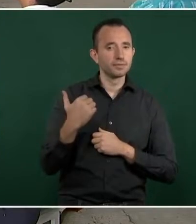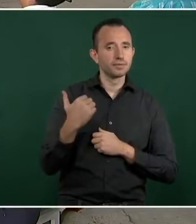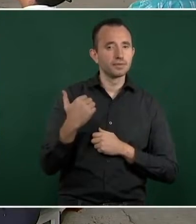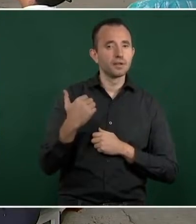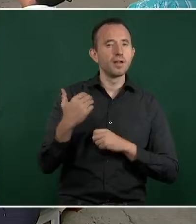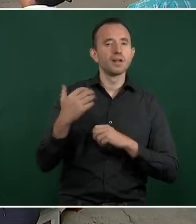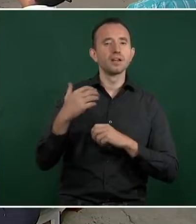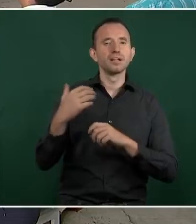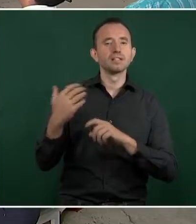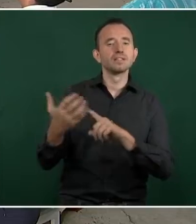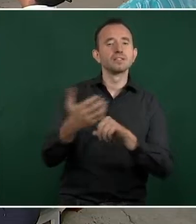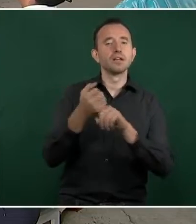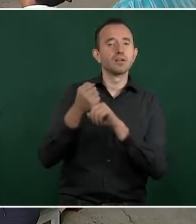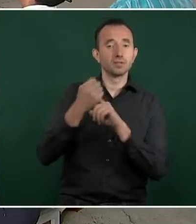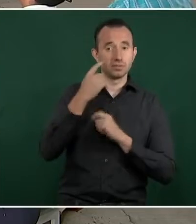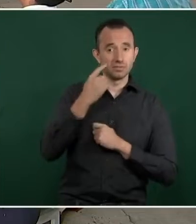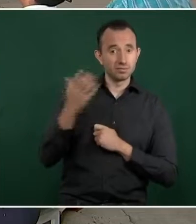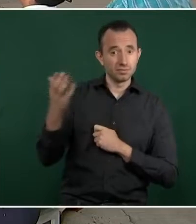Miren.